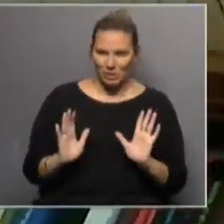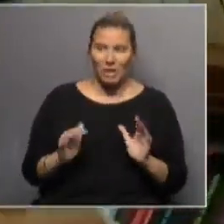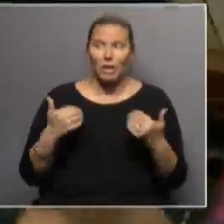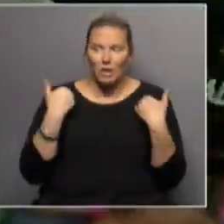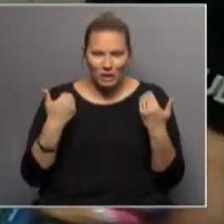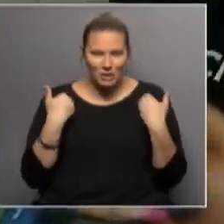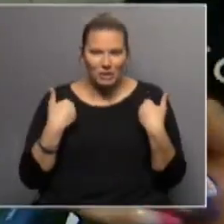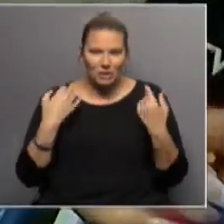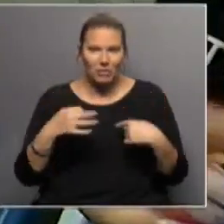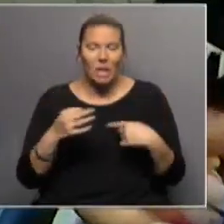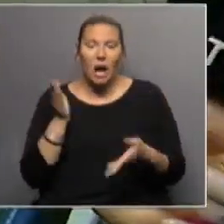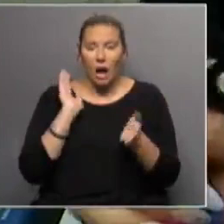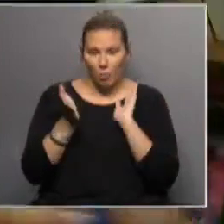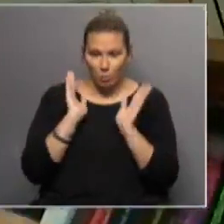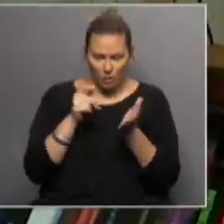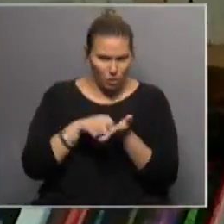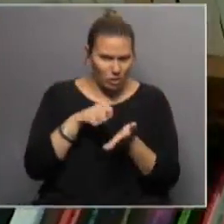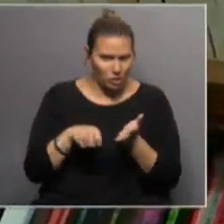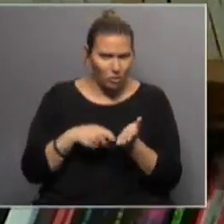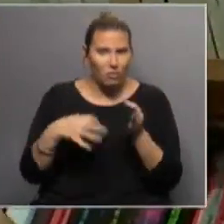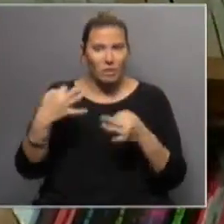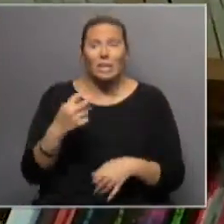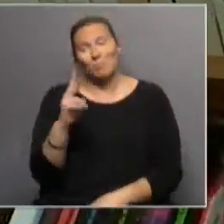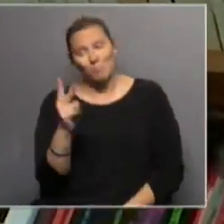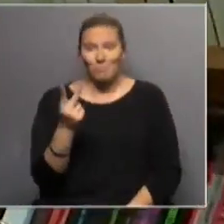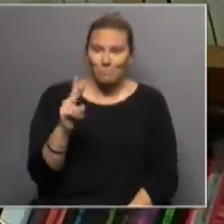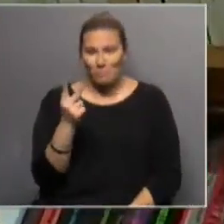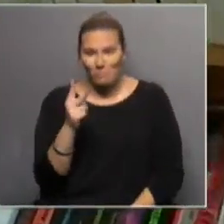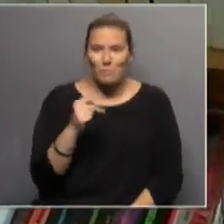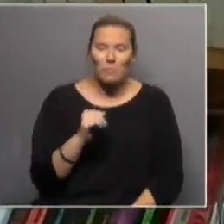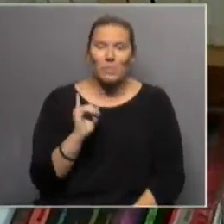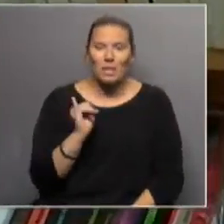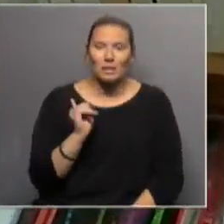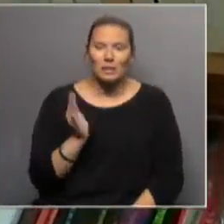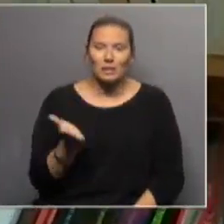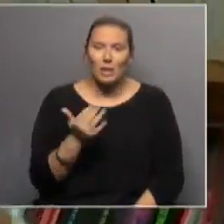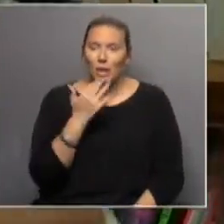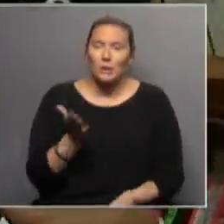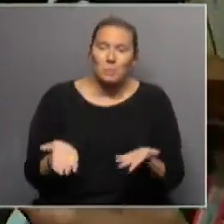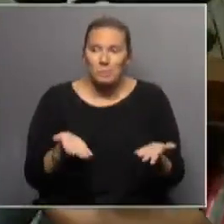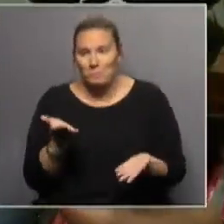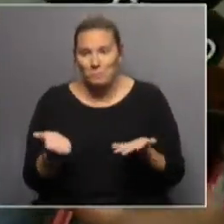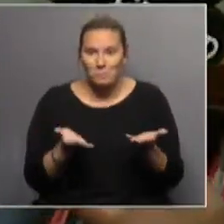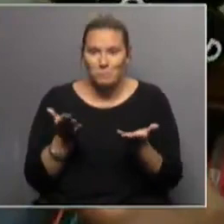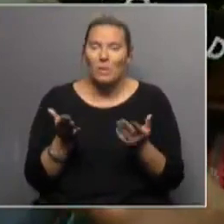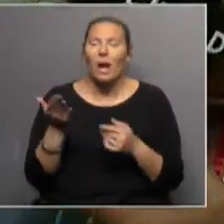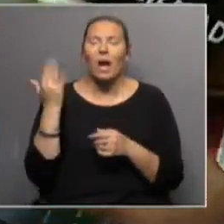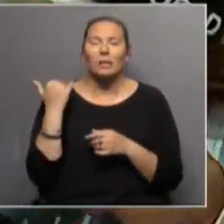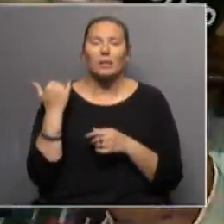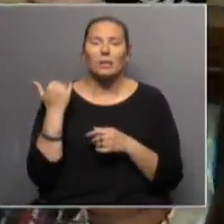contentos. Abogado y escritor sos. Sí, las dos vertientes. No sé... me decías